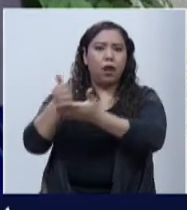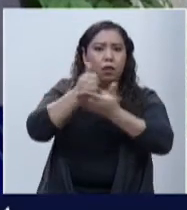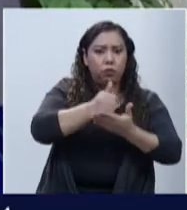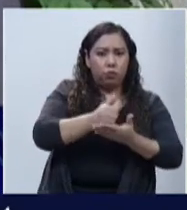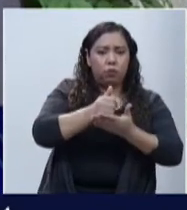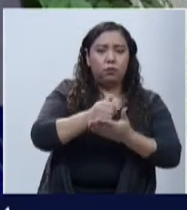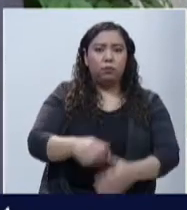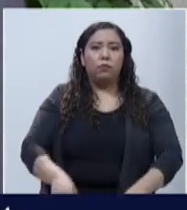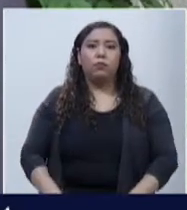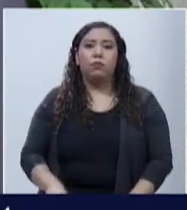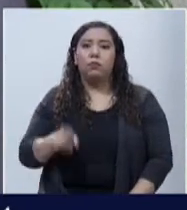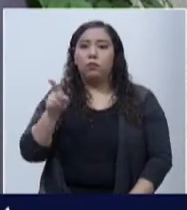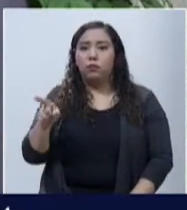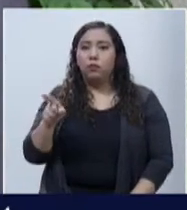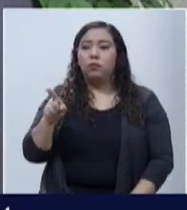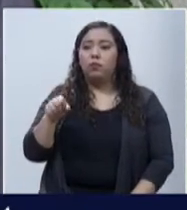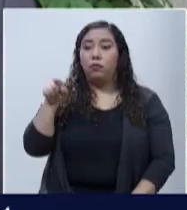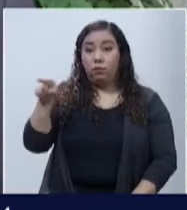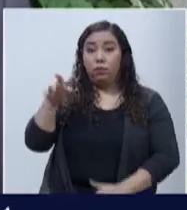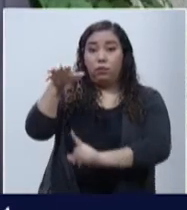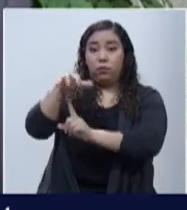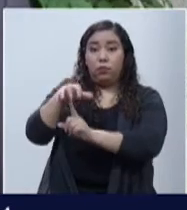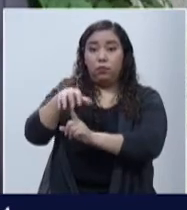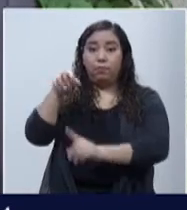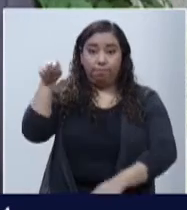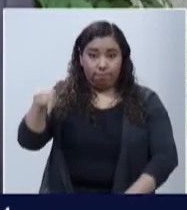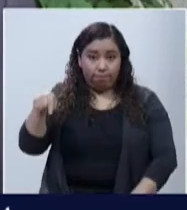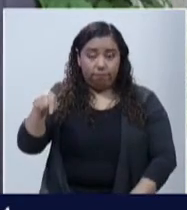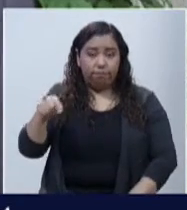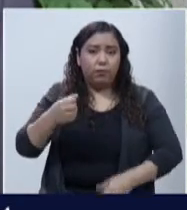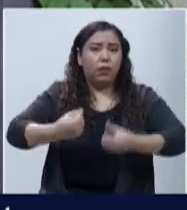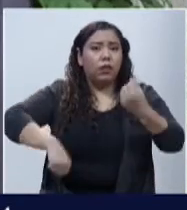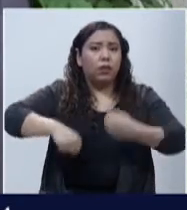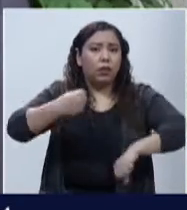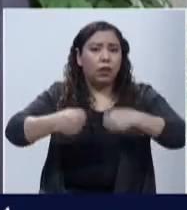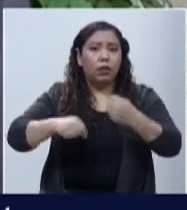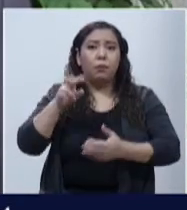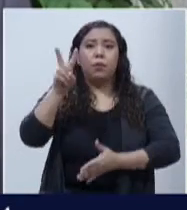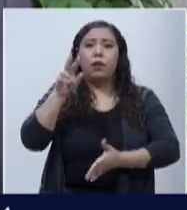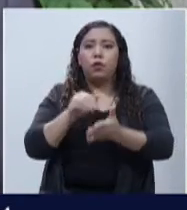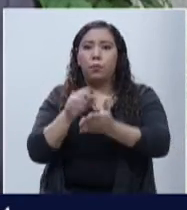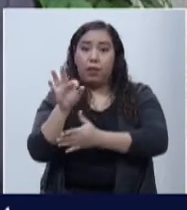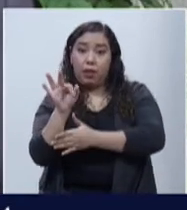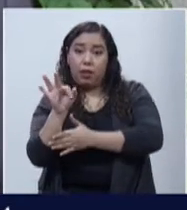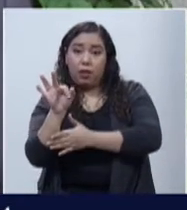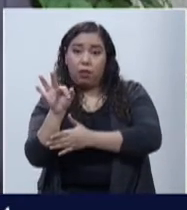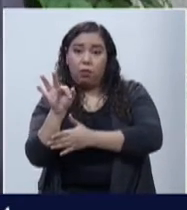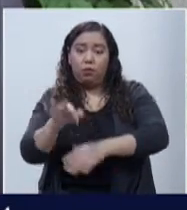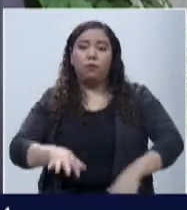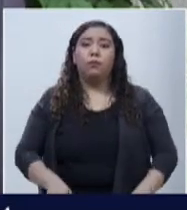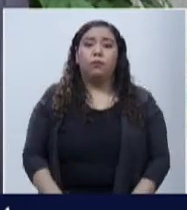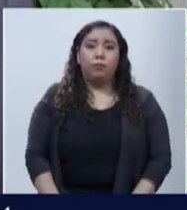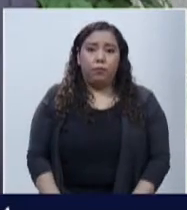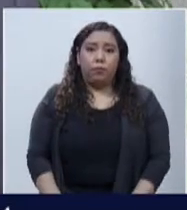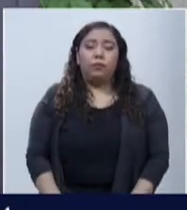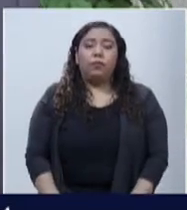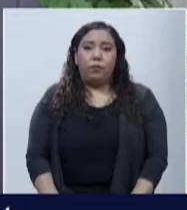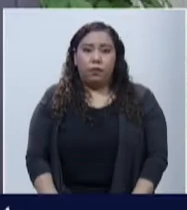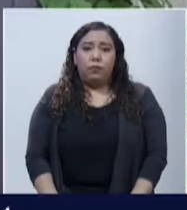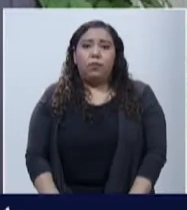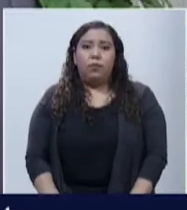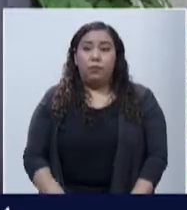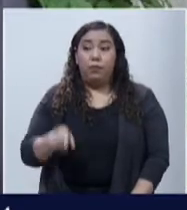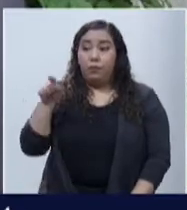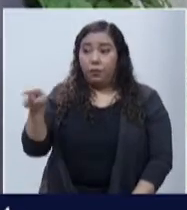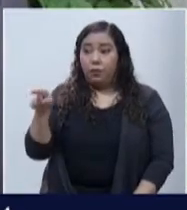del estado de israel en jerusalén en septiembre del 2019 y de manera recíproca que israel